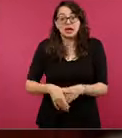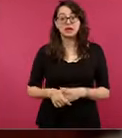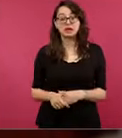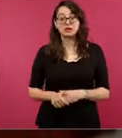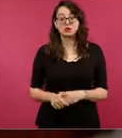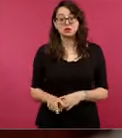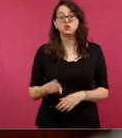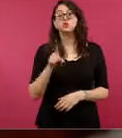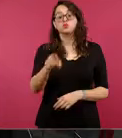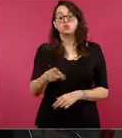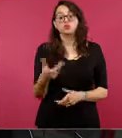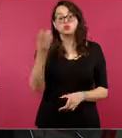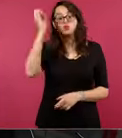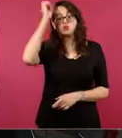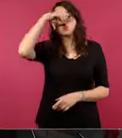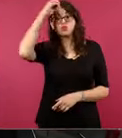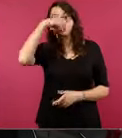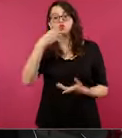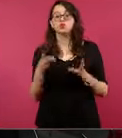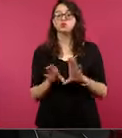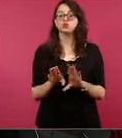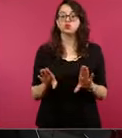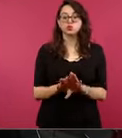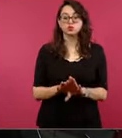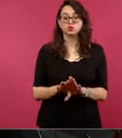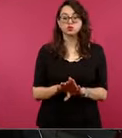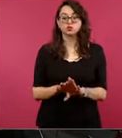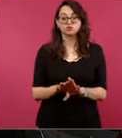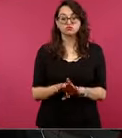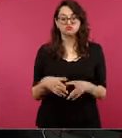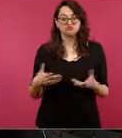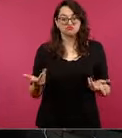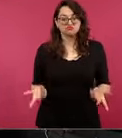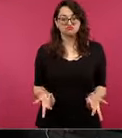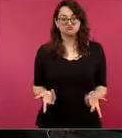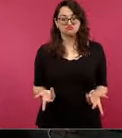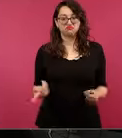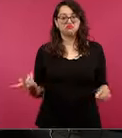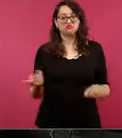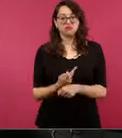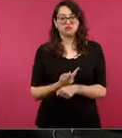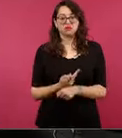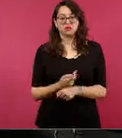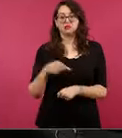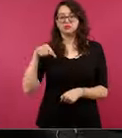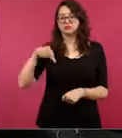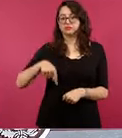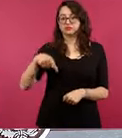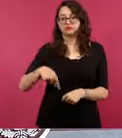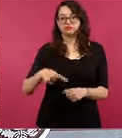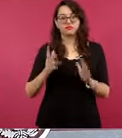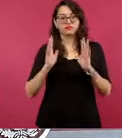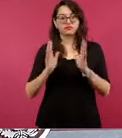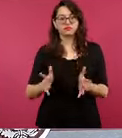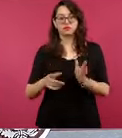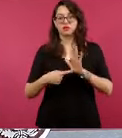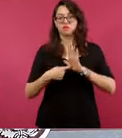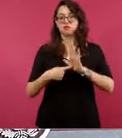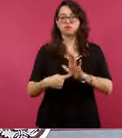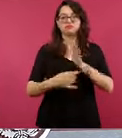esta situación, a estos, bueno, ya se aquí ha demostrado aquí los ataques mediáticos, las campañas negras, pero no